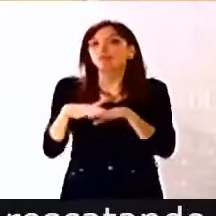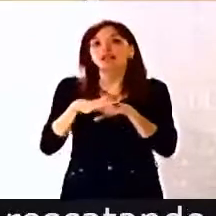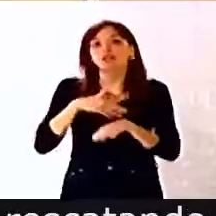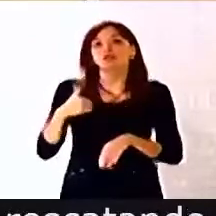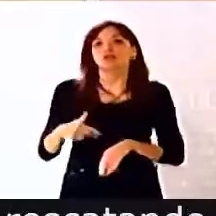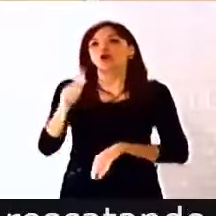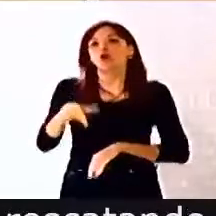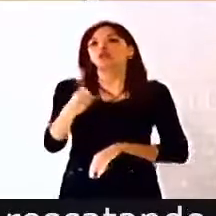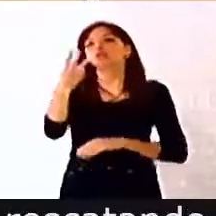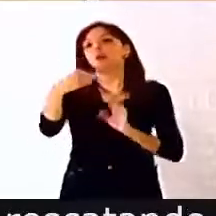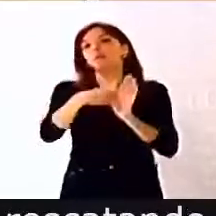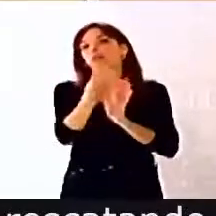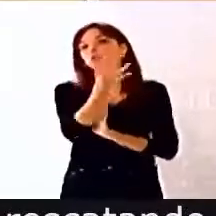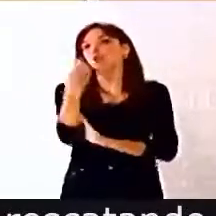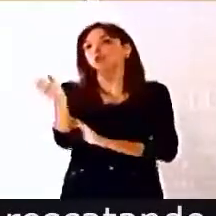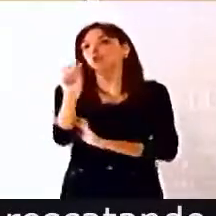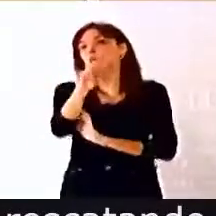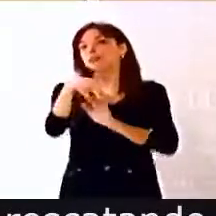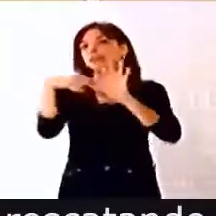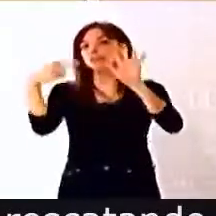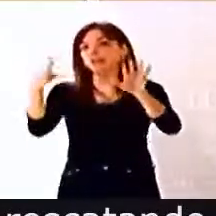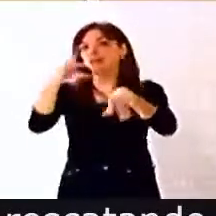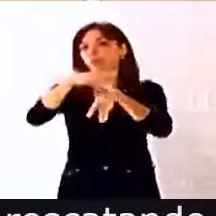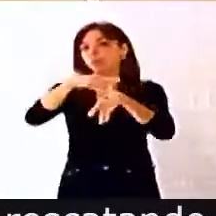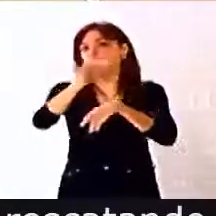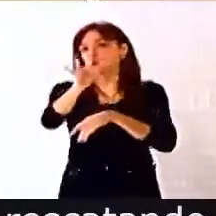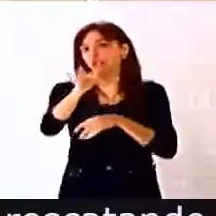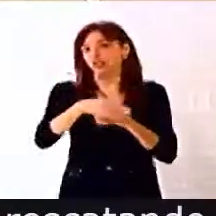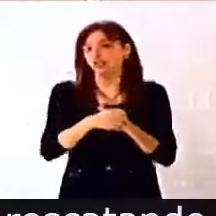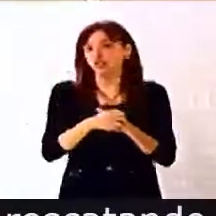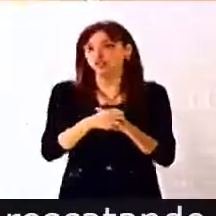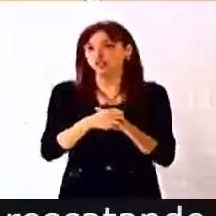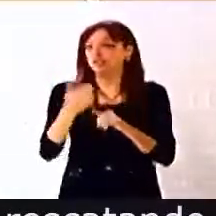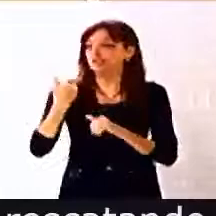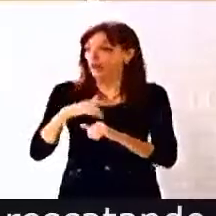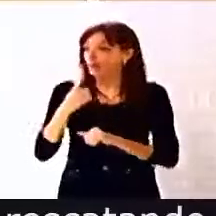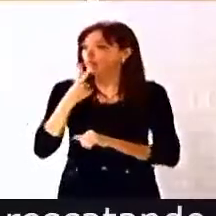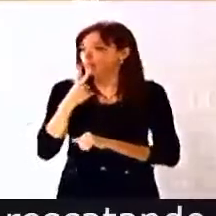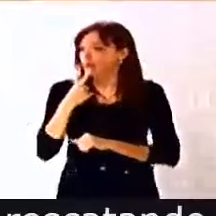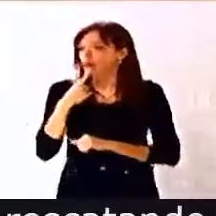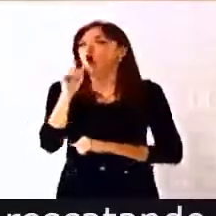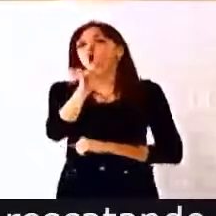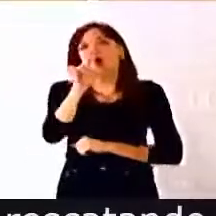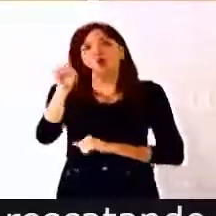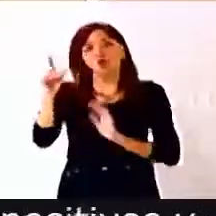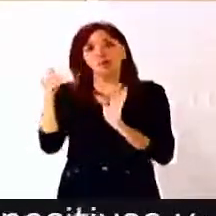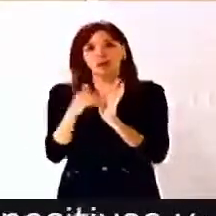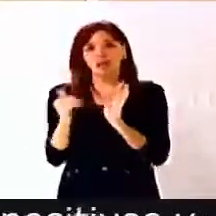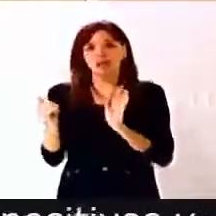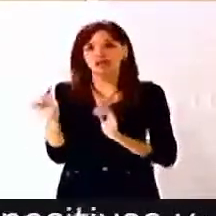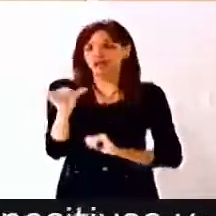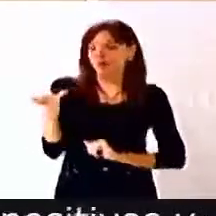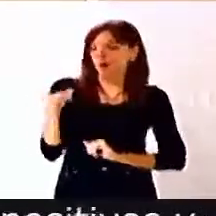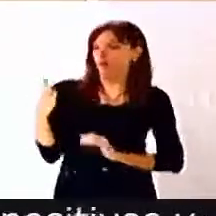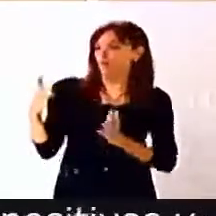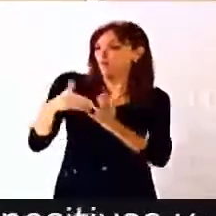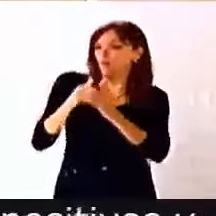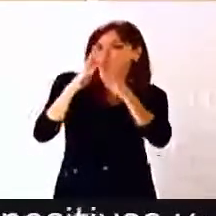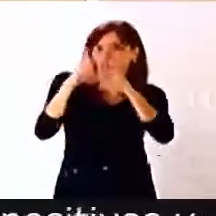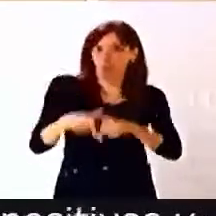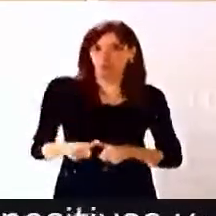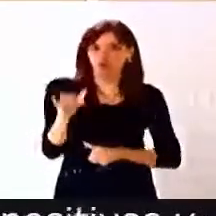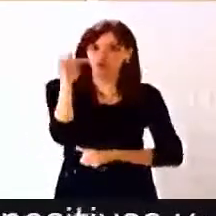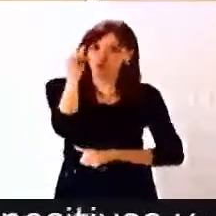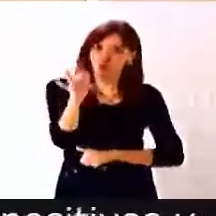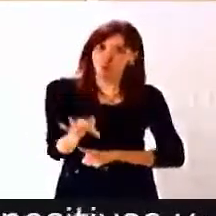dado 3.427 datos de positivos y ha rescatado 11.000 de las semanas anteriores. Es decir, hay un